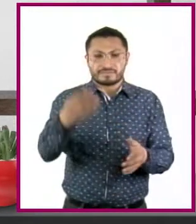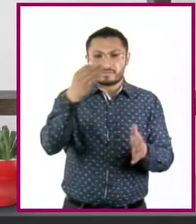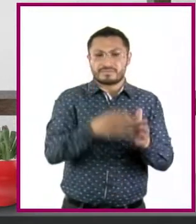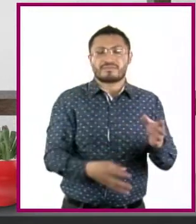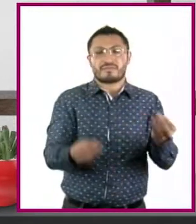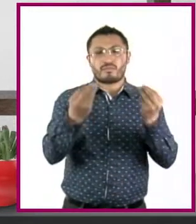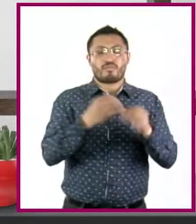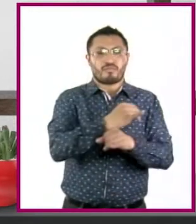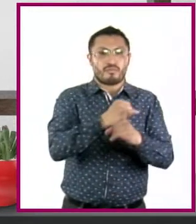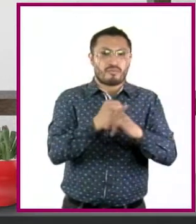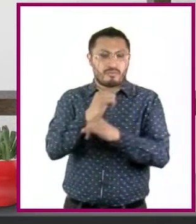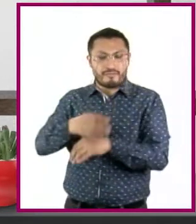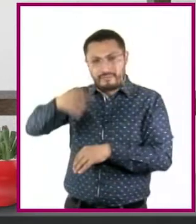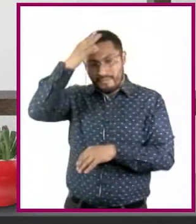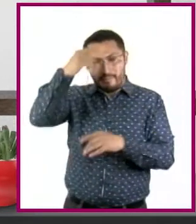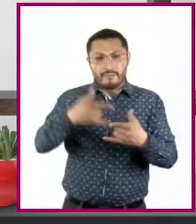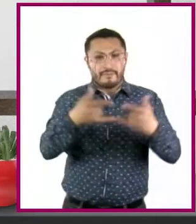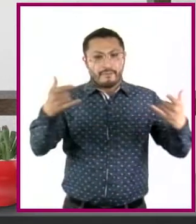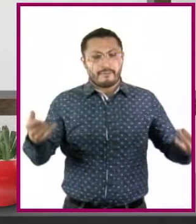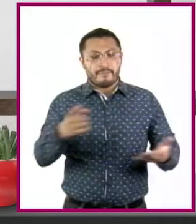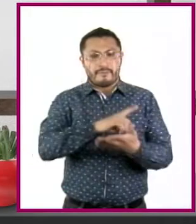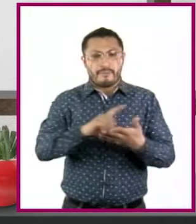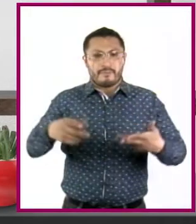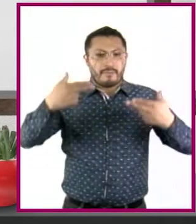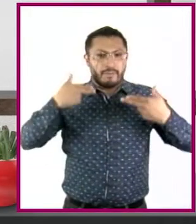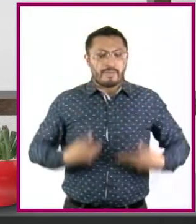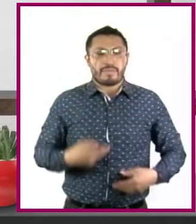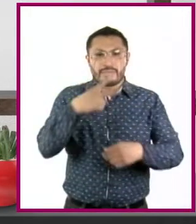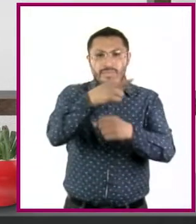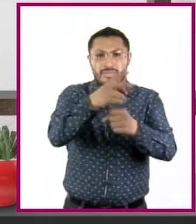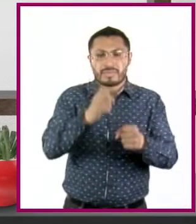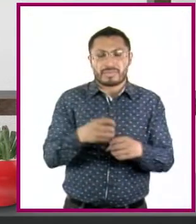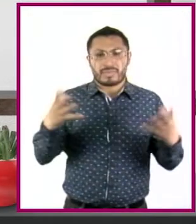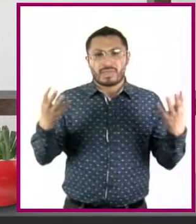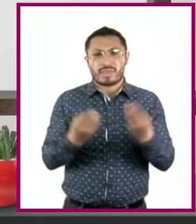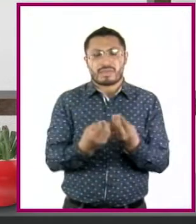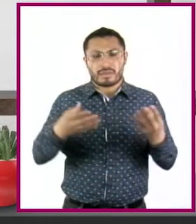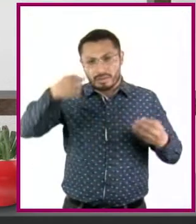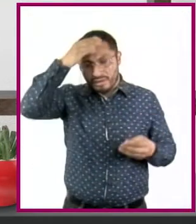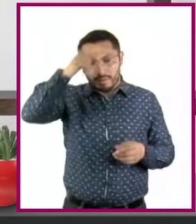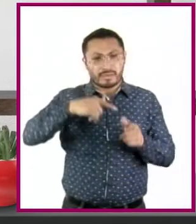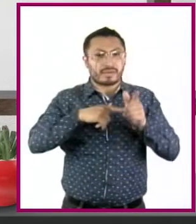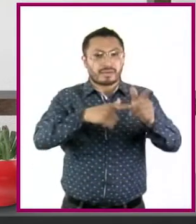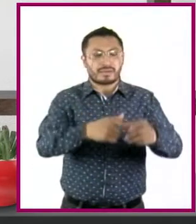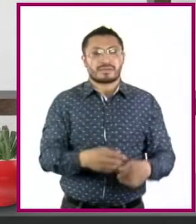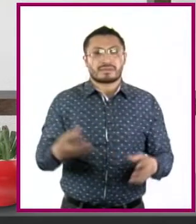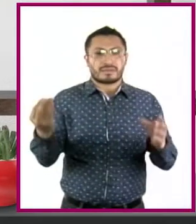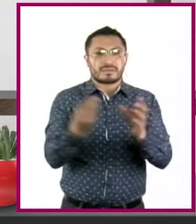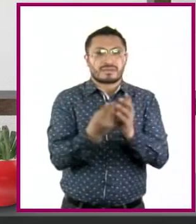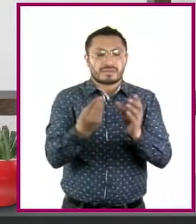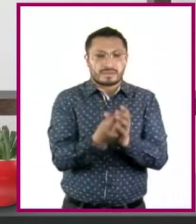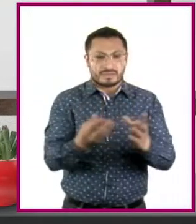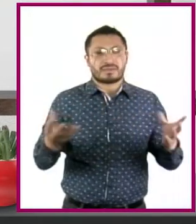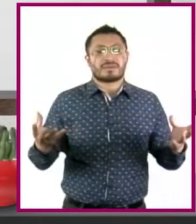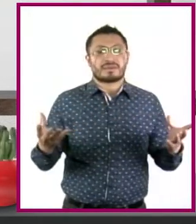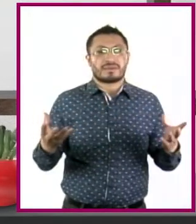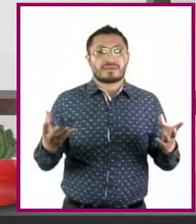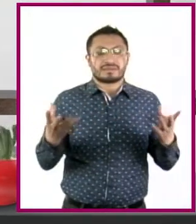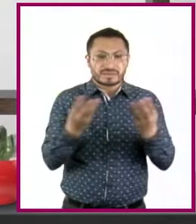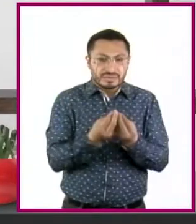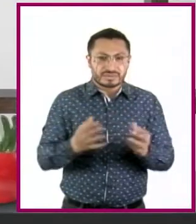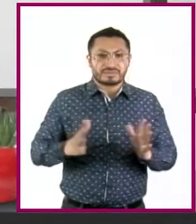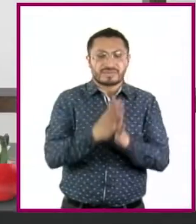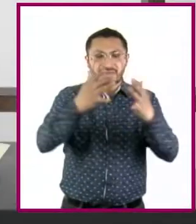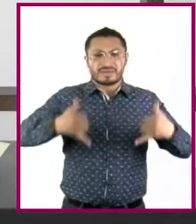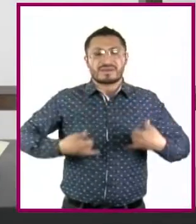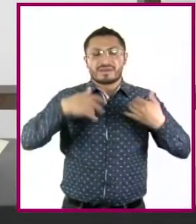que aprender sobre la historia de nuestros derechos humanos. Te invito a que continuemos aprendiendo juntos. Haz este programa con nosotros. Participa con